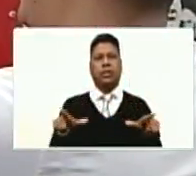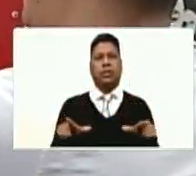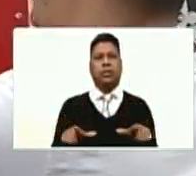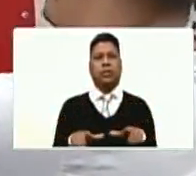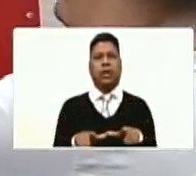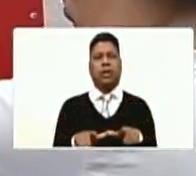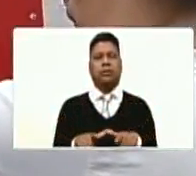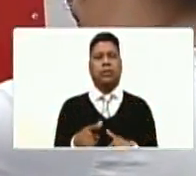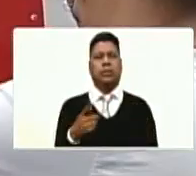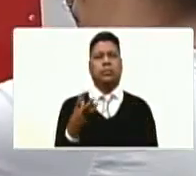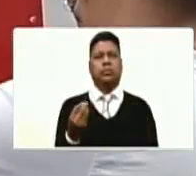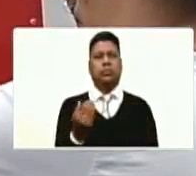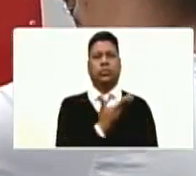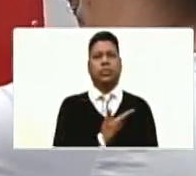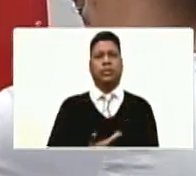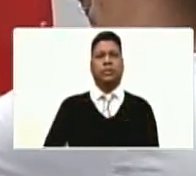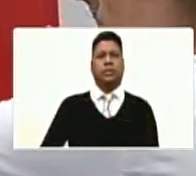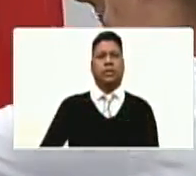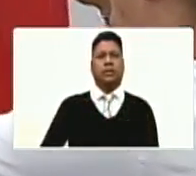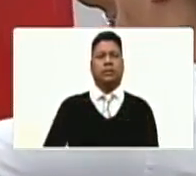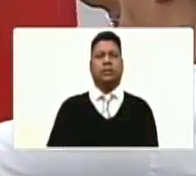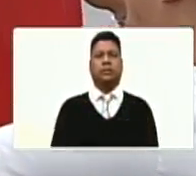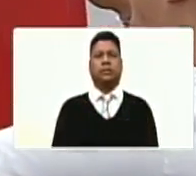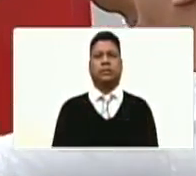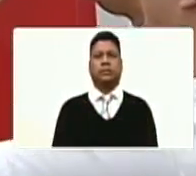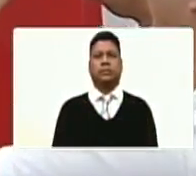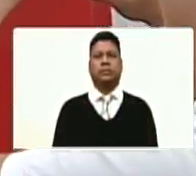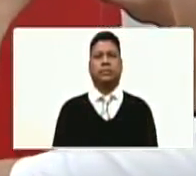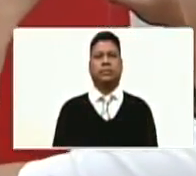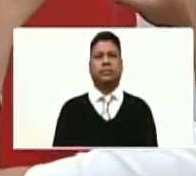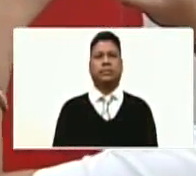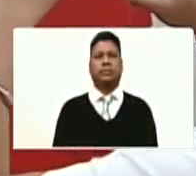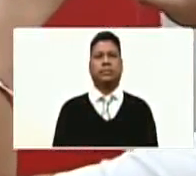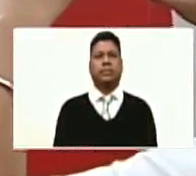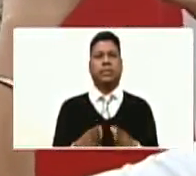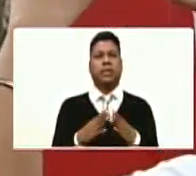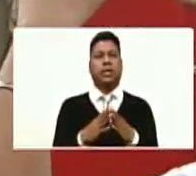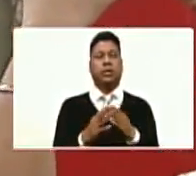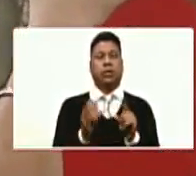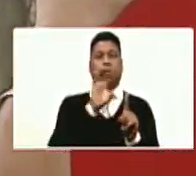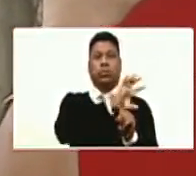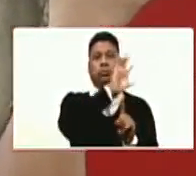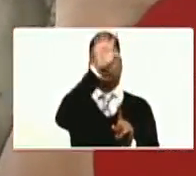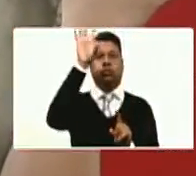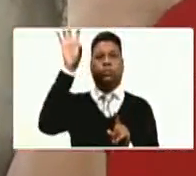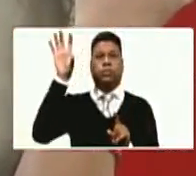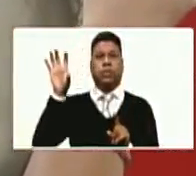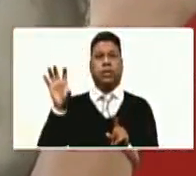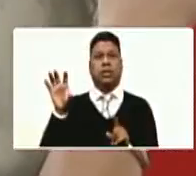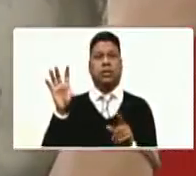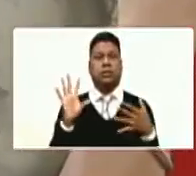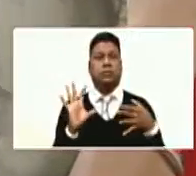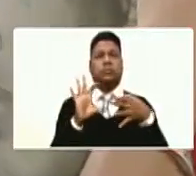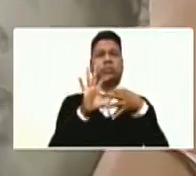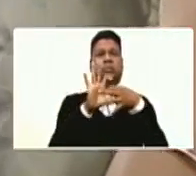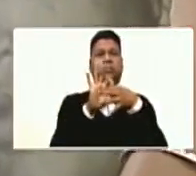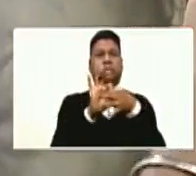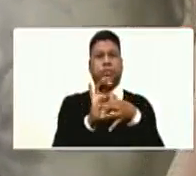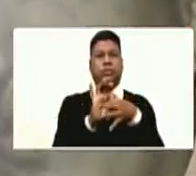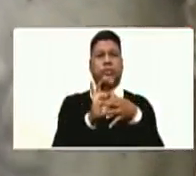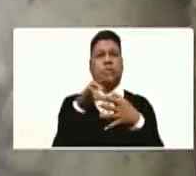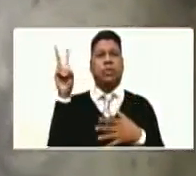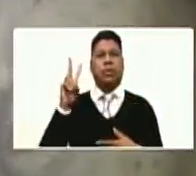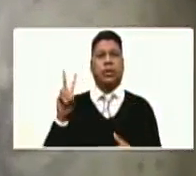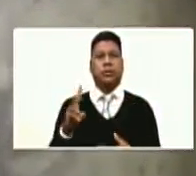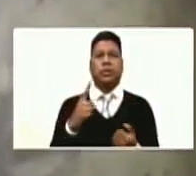los líderes continentales y de los países aliados de Venezuela, sino también familiares,